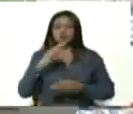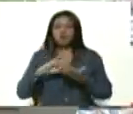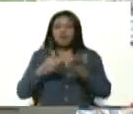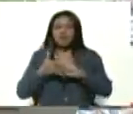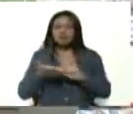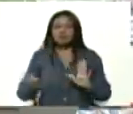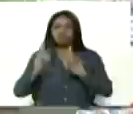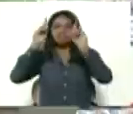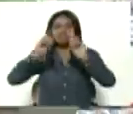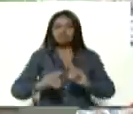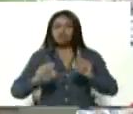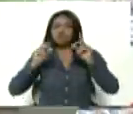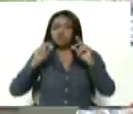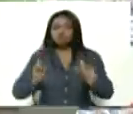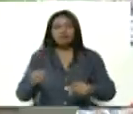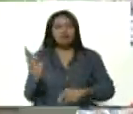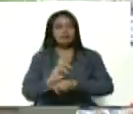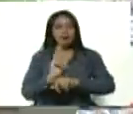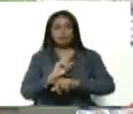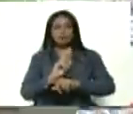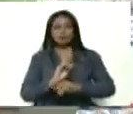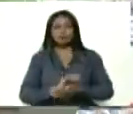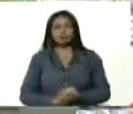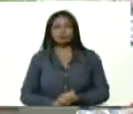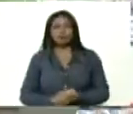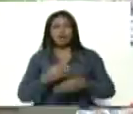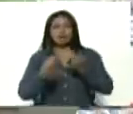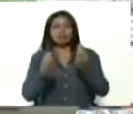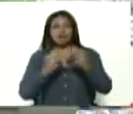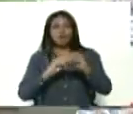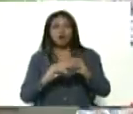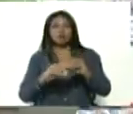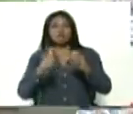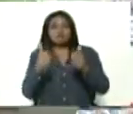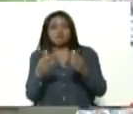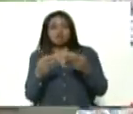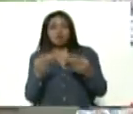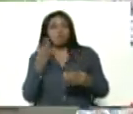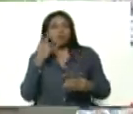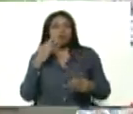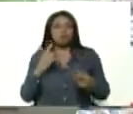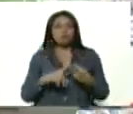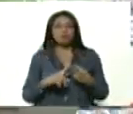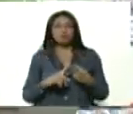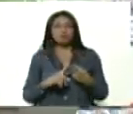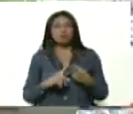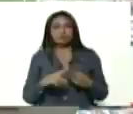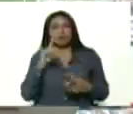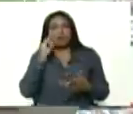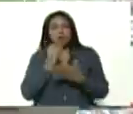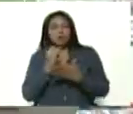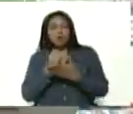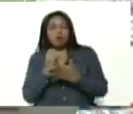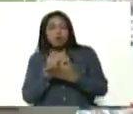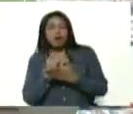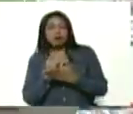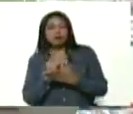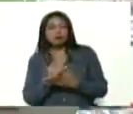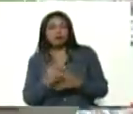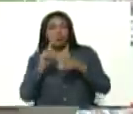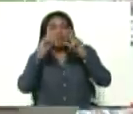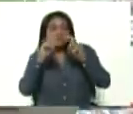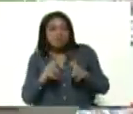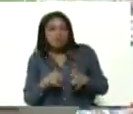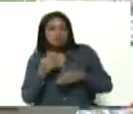tomado medidas oportunas y adecuadas como, por ejemplo, las pruebas que han permitido